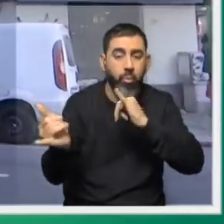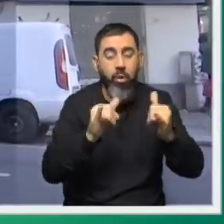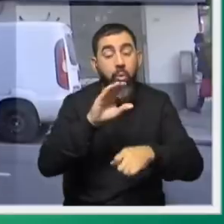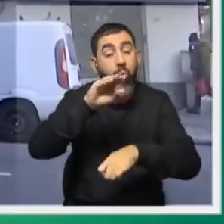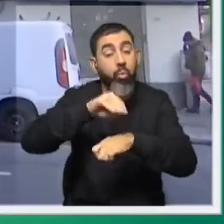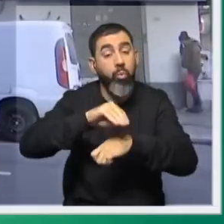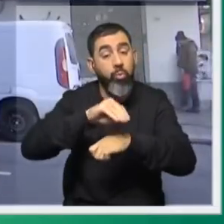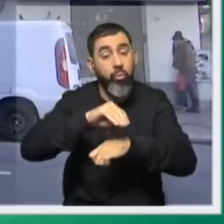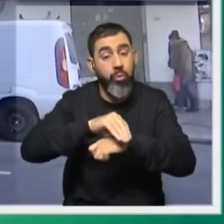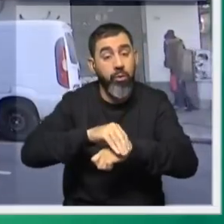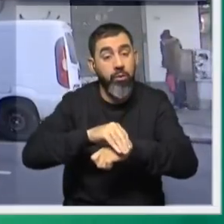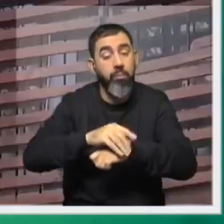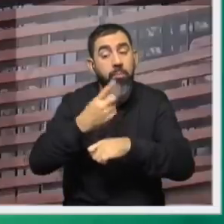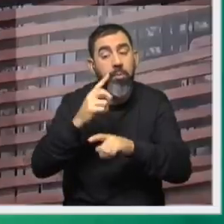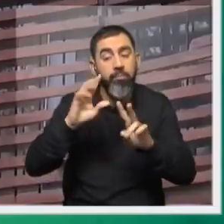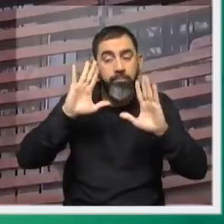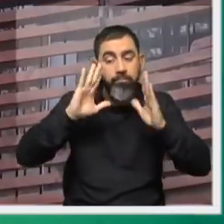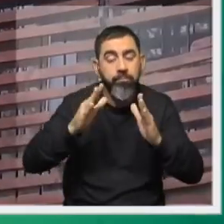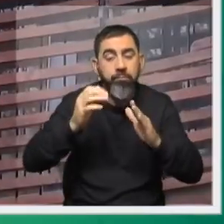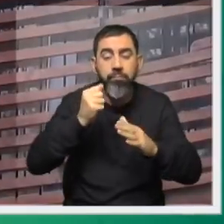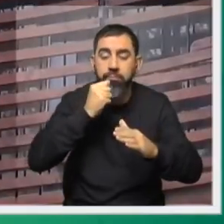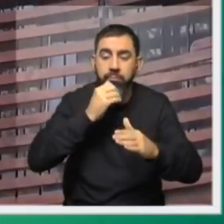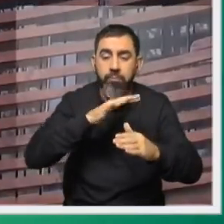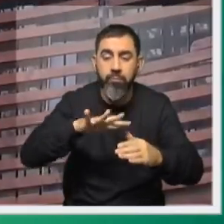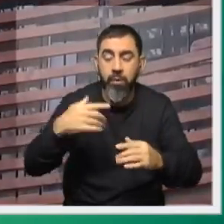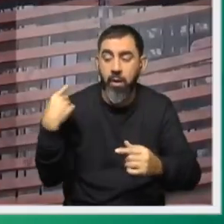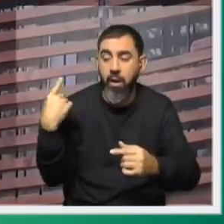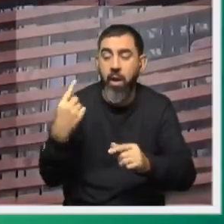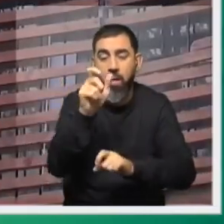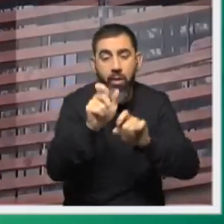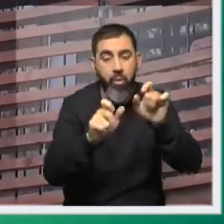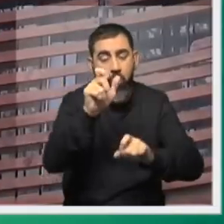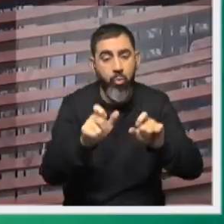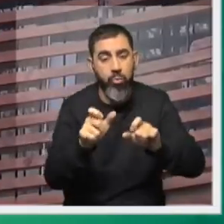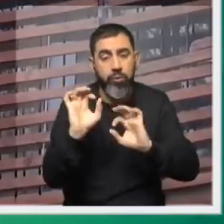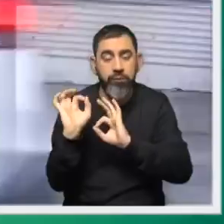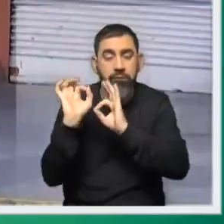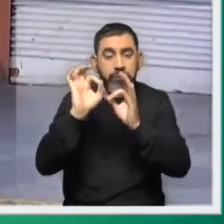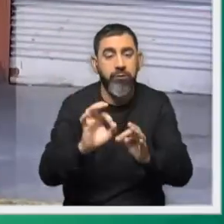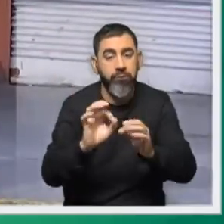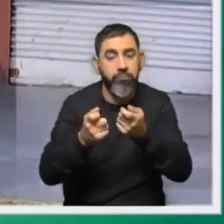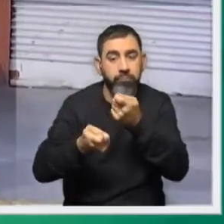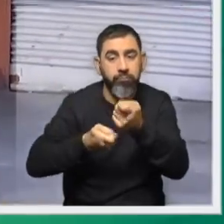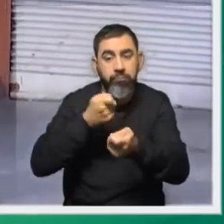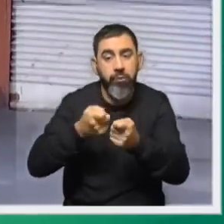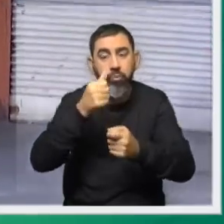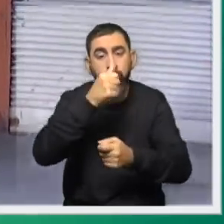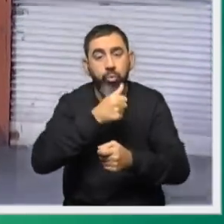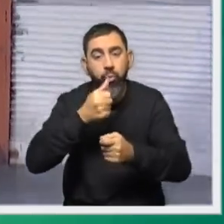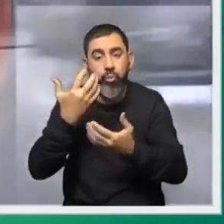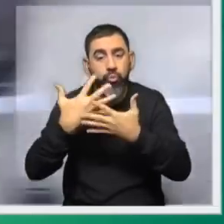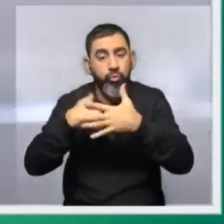culturales y sobre todo Tratamos de trabajar las trayectorias individuales de cada persona que llega allí para construir salidas No